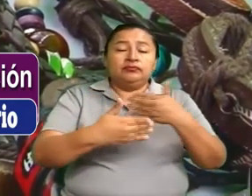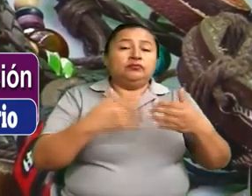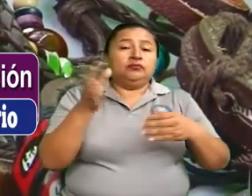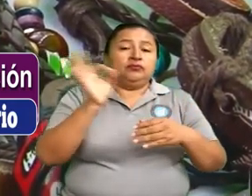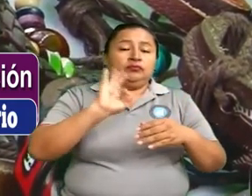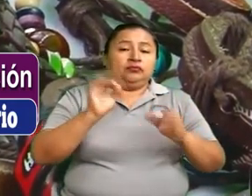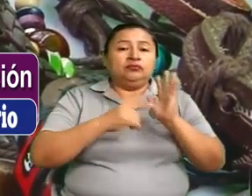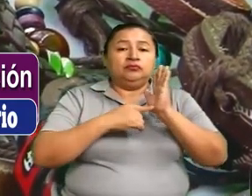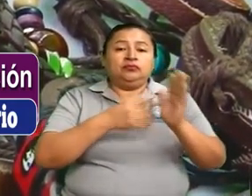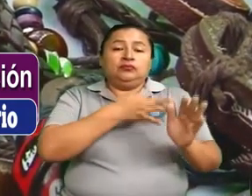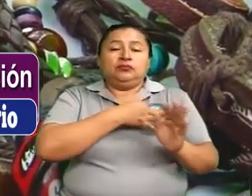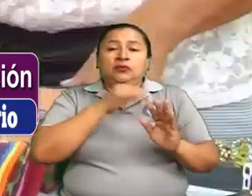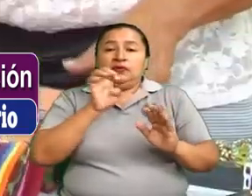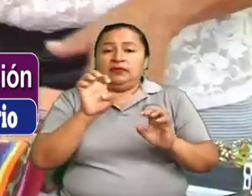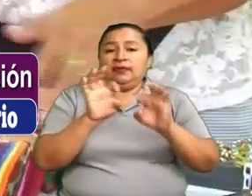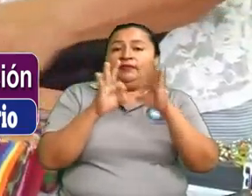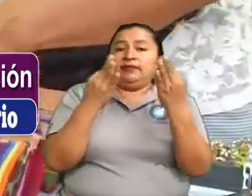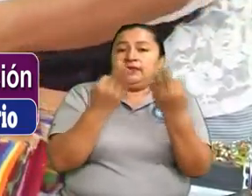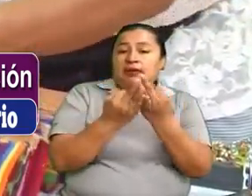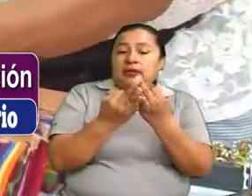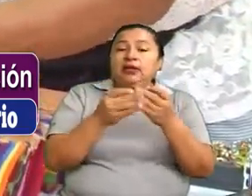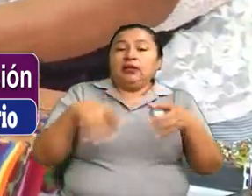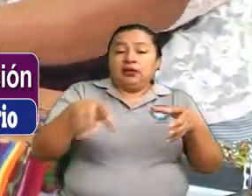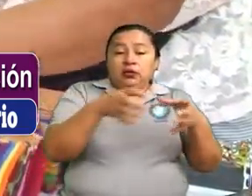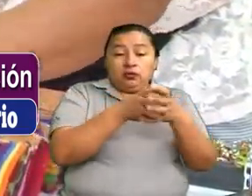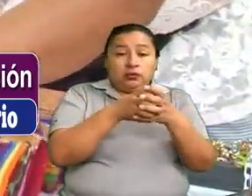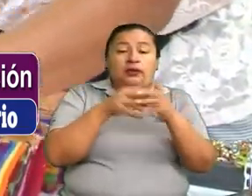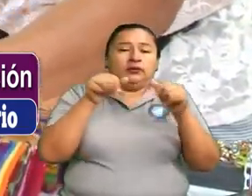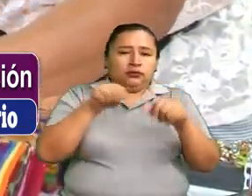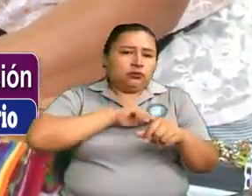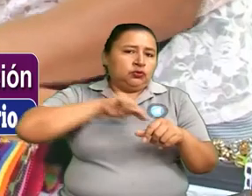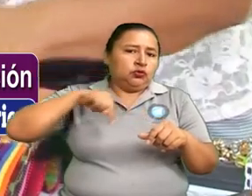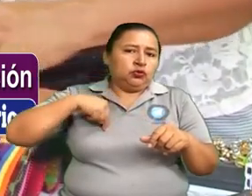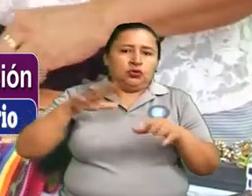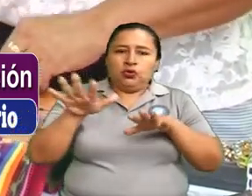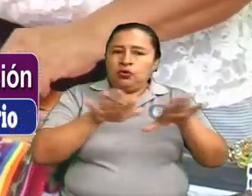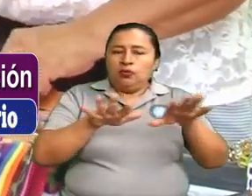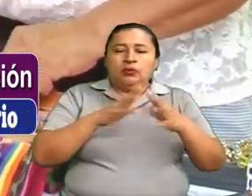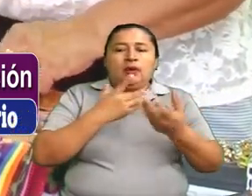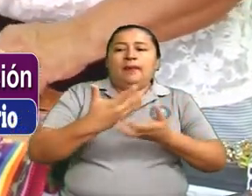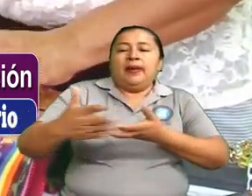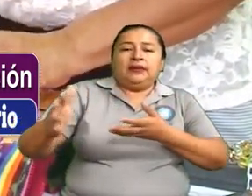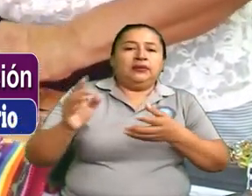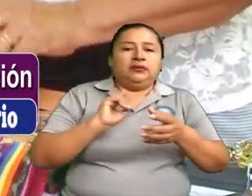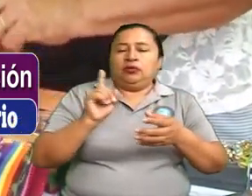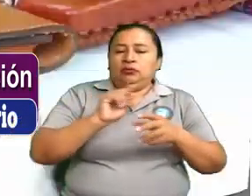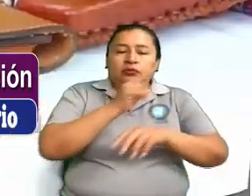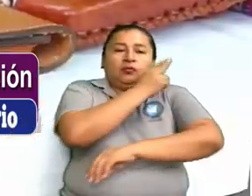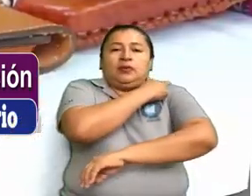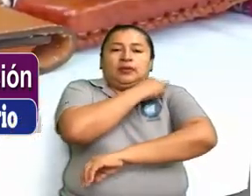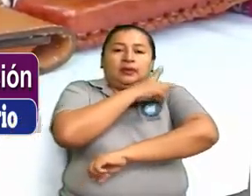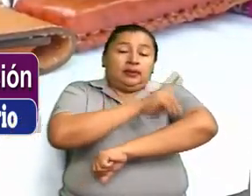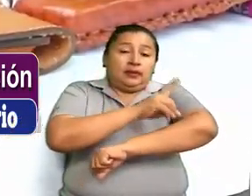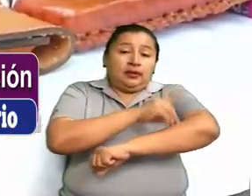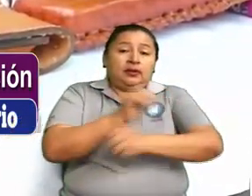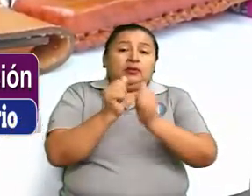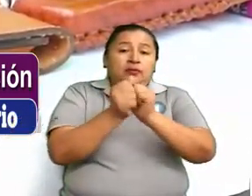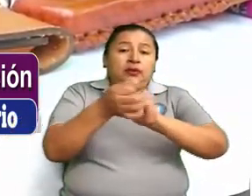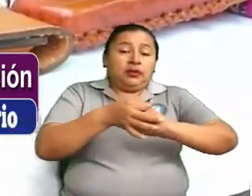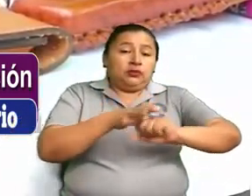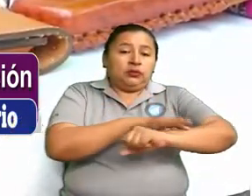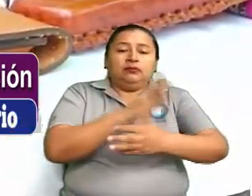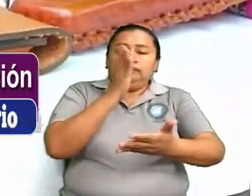modelo es de fe, es de familia, es de comunidad, y entonces nosotros no nos escapamos de ese mandato de nuestro comandante Daniel y nuestra compañera